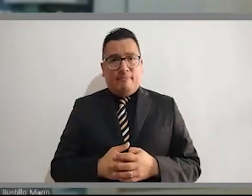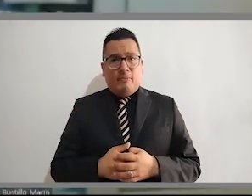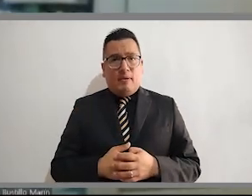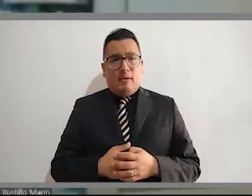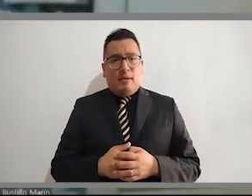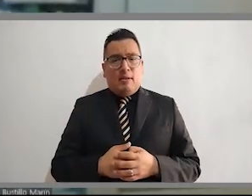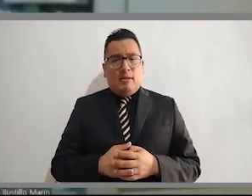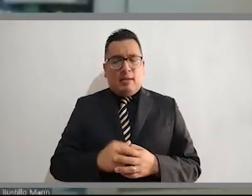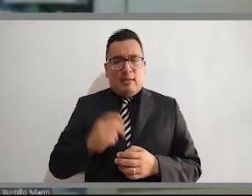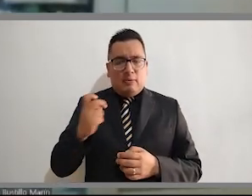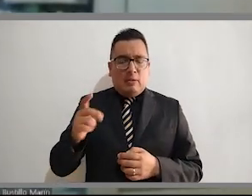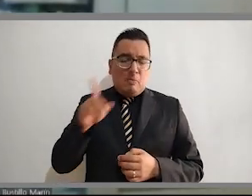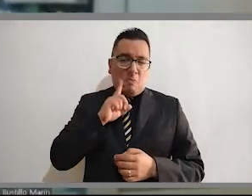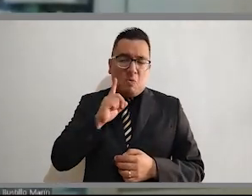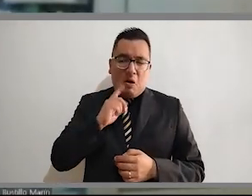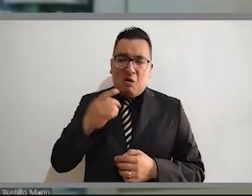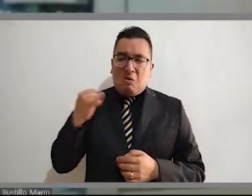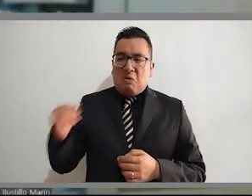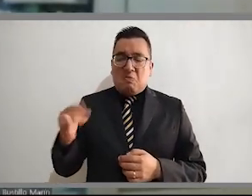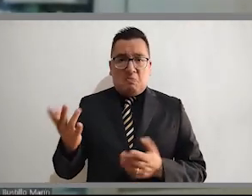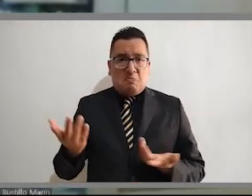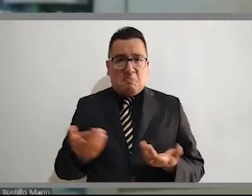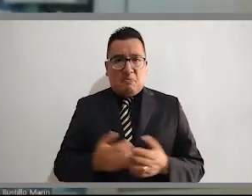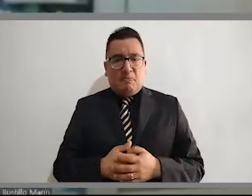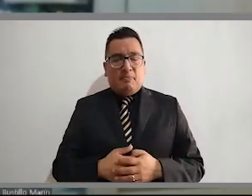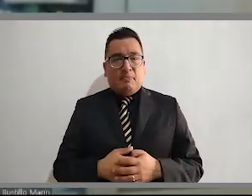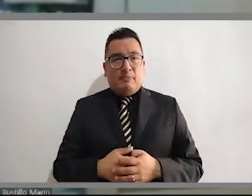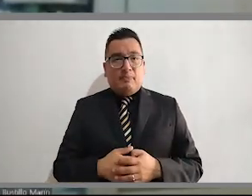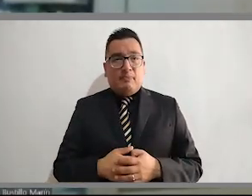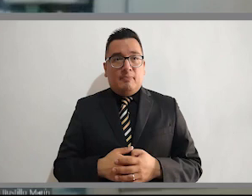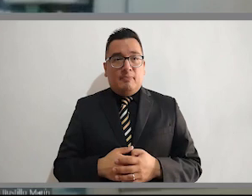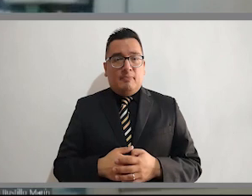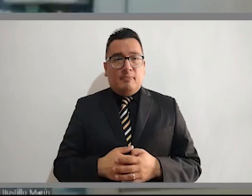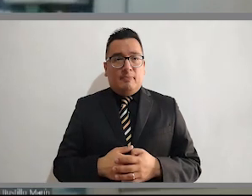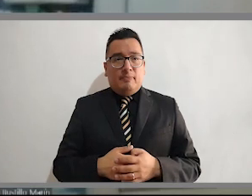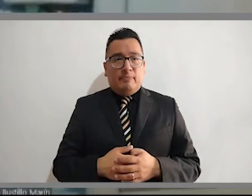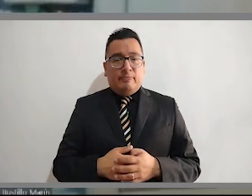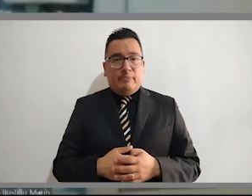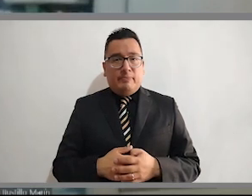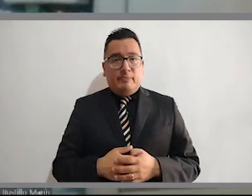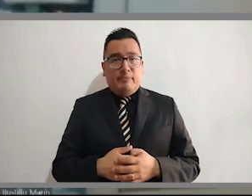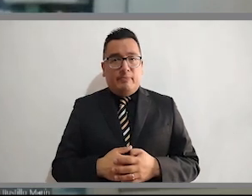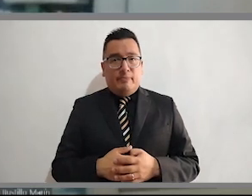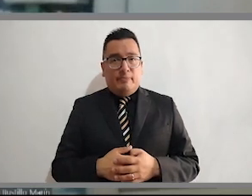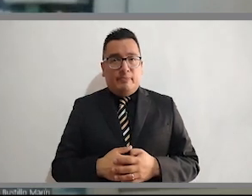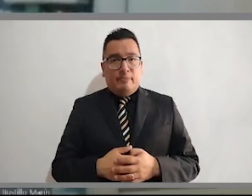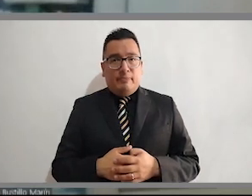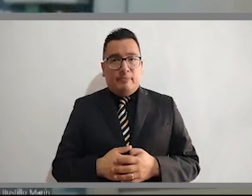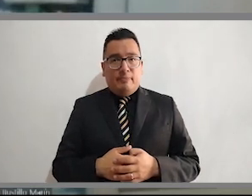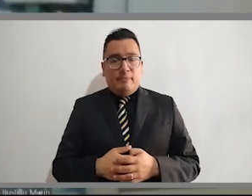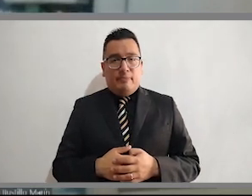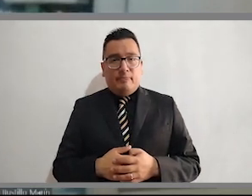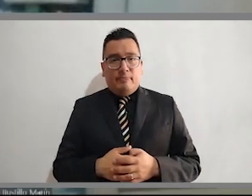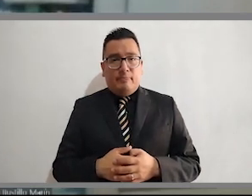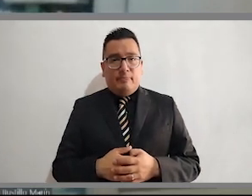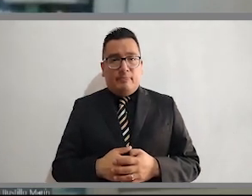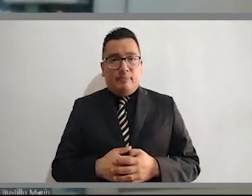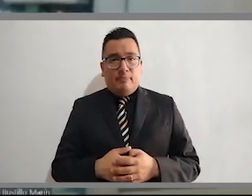porque existe ese elemento de género, es decir, porque nos están discriminando en el acceso o función del